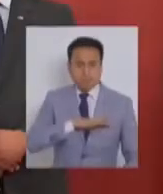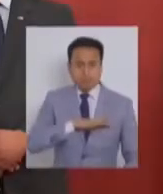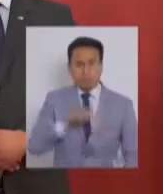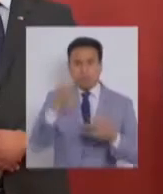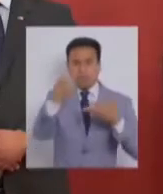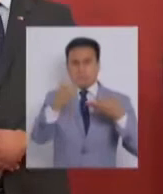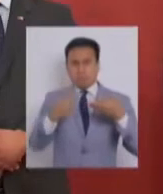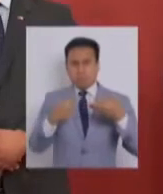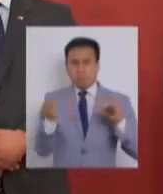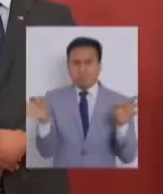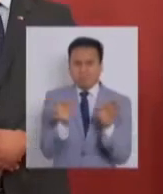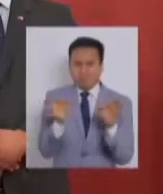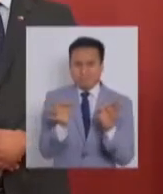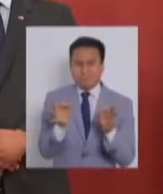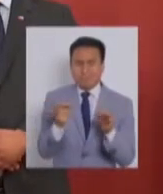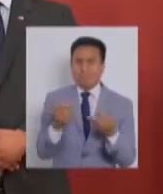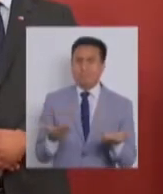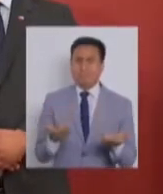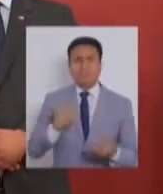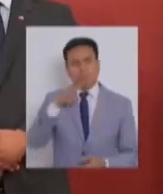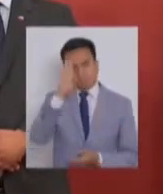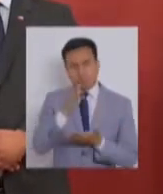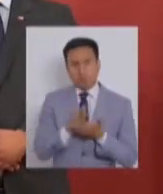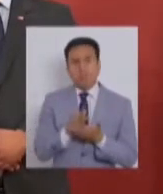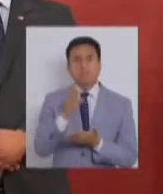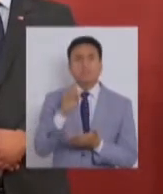una acusación constitucional por hechos mucho más graves,